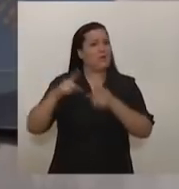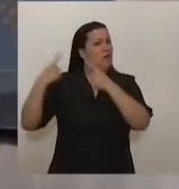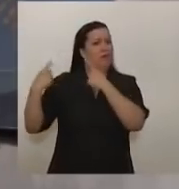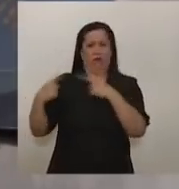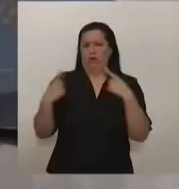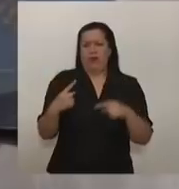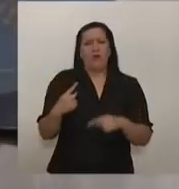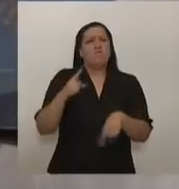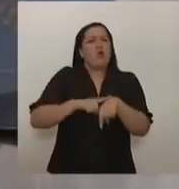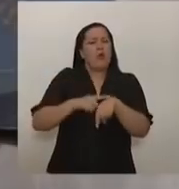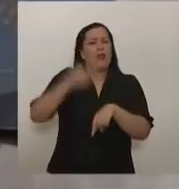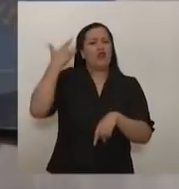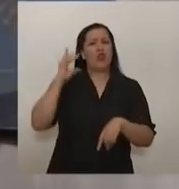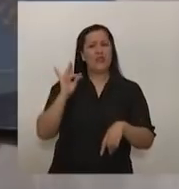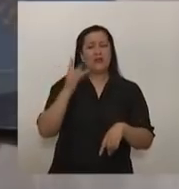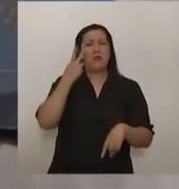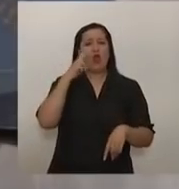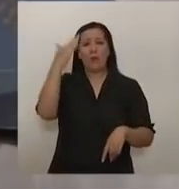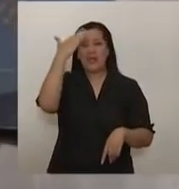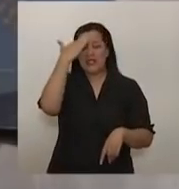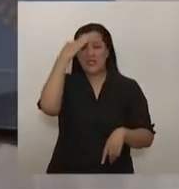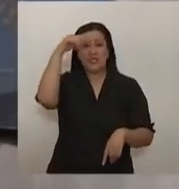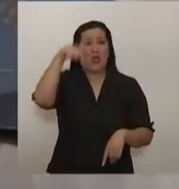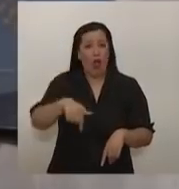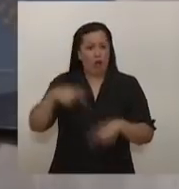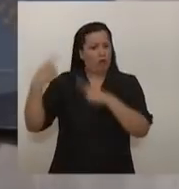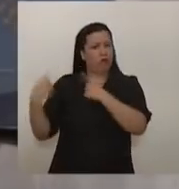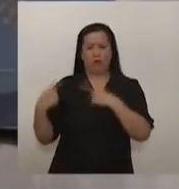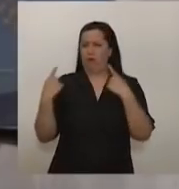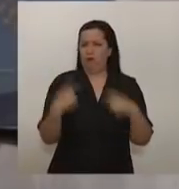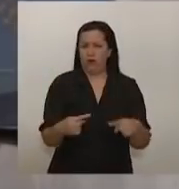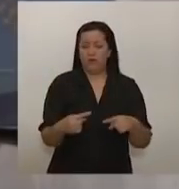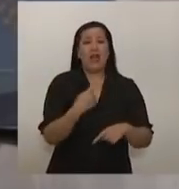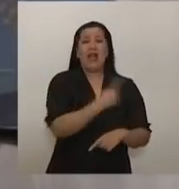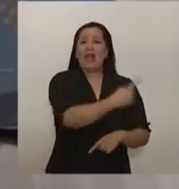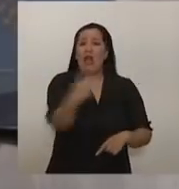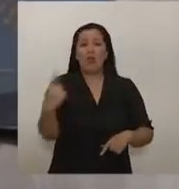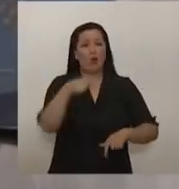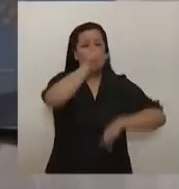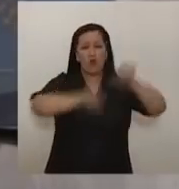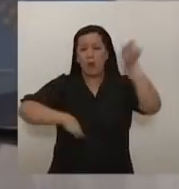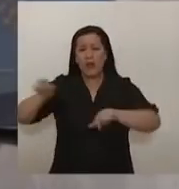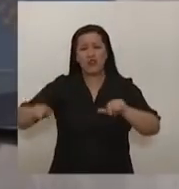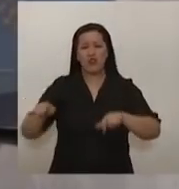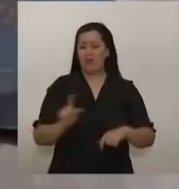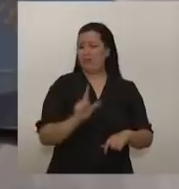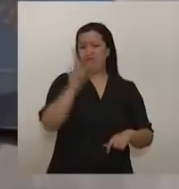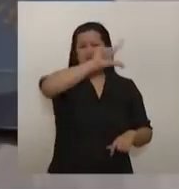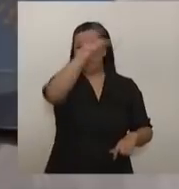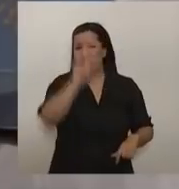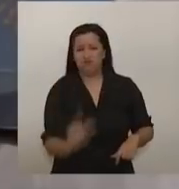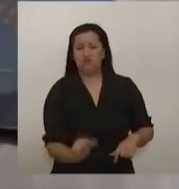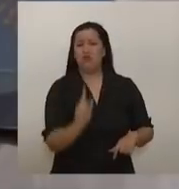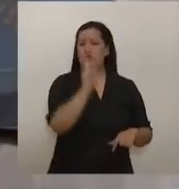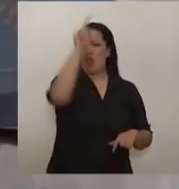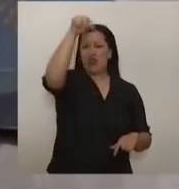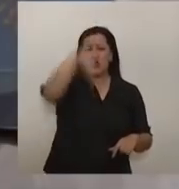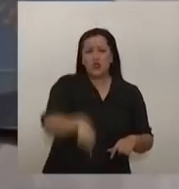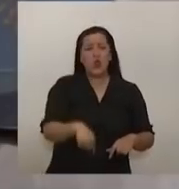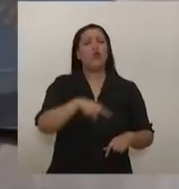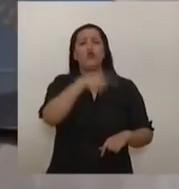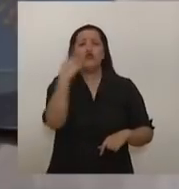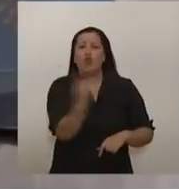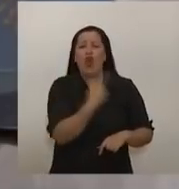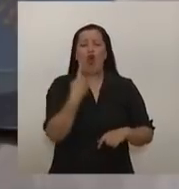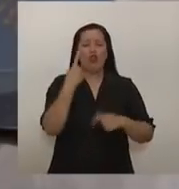diferente de aquel de diciembre del 2015. Cada uno de nosotros, desde Jujuy a Tierra del Fuego, irá haciendo